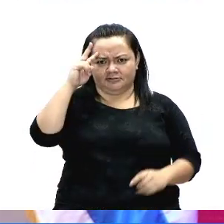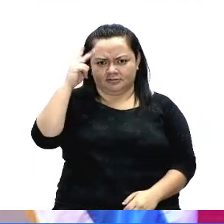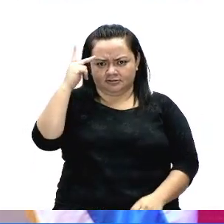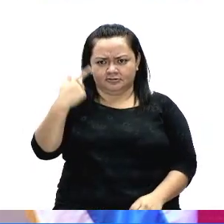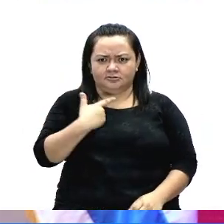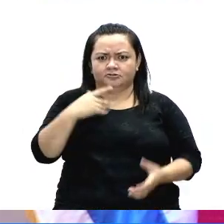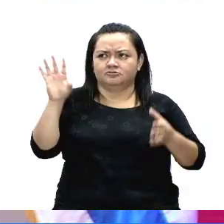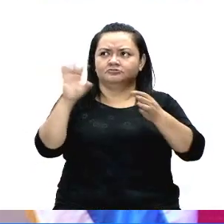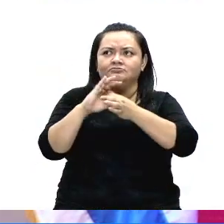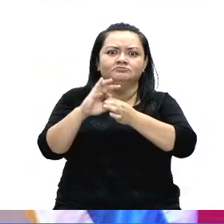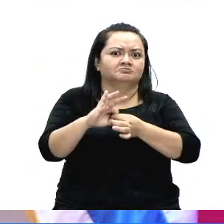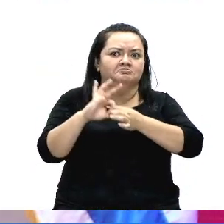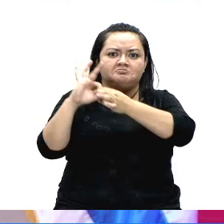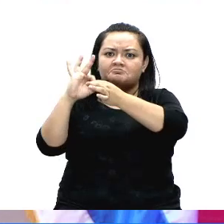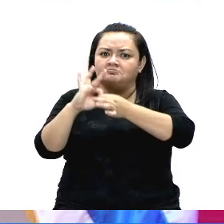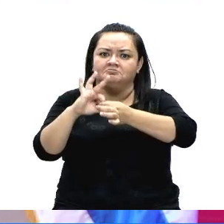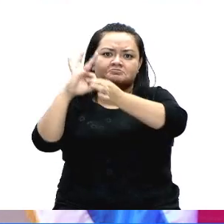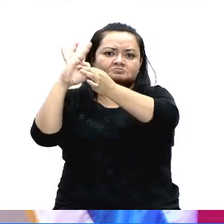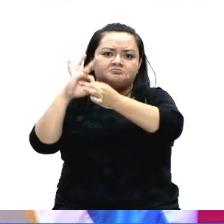comunión con dios